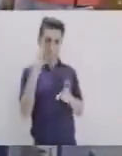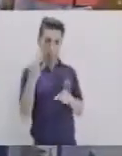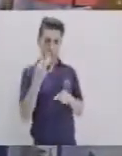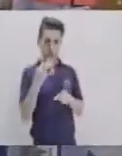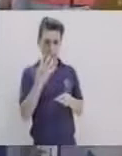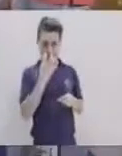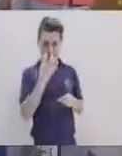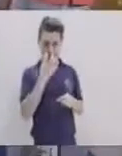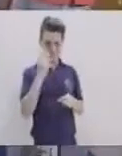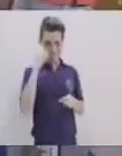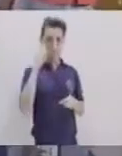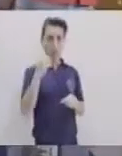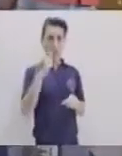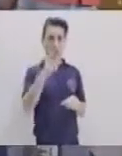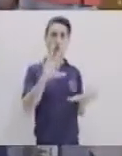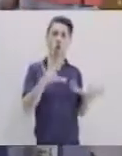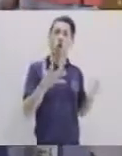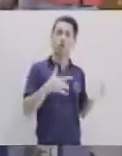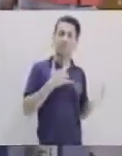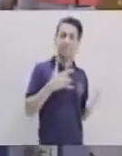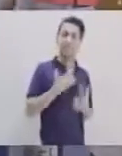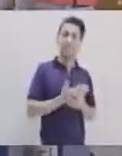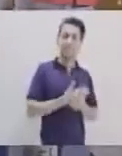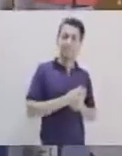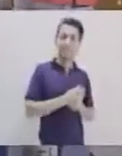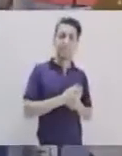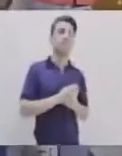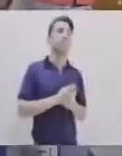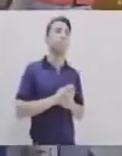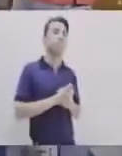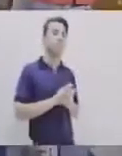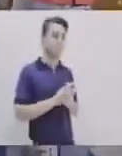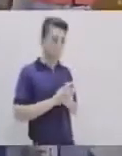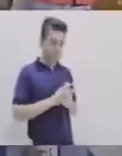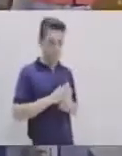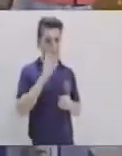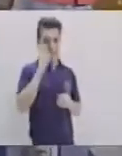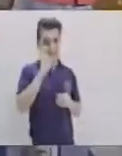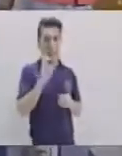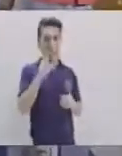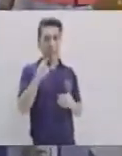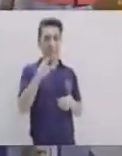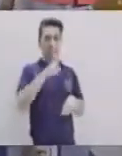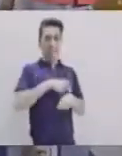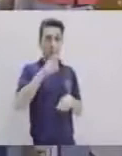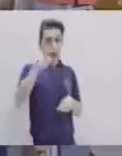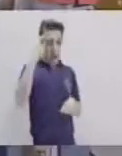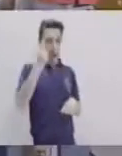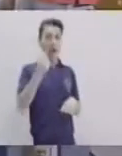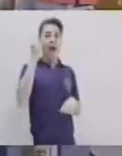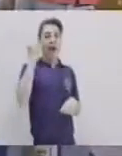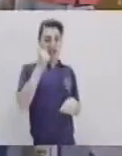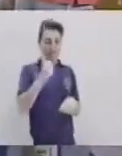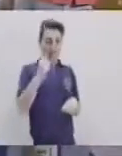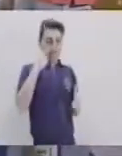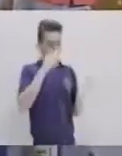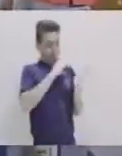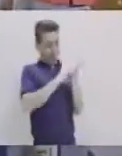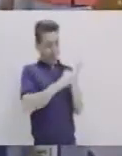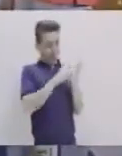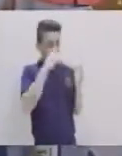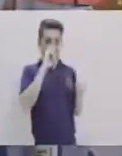¿Por qué? ¿Y cómo te sentiste? Entonces, en este momento, tú estás comprendiendo el texto. Si te hicieran preguntas